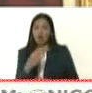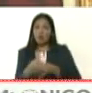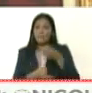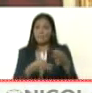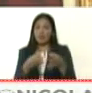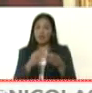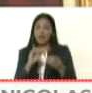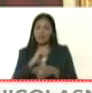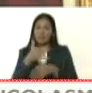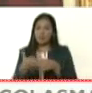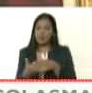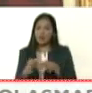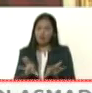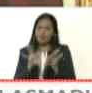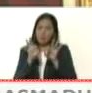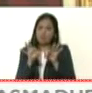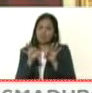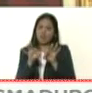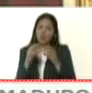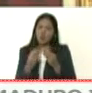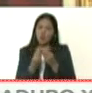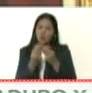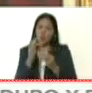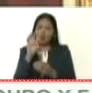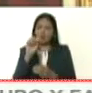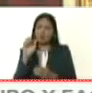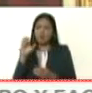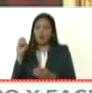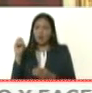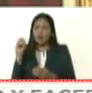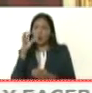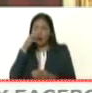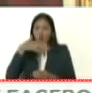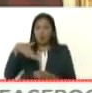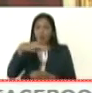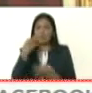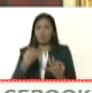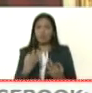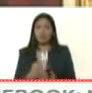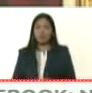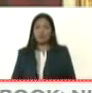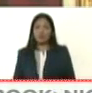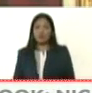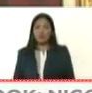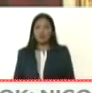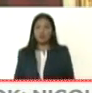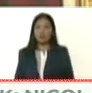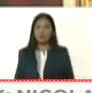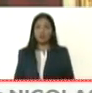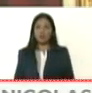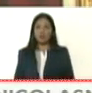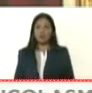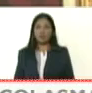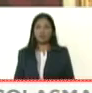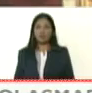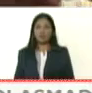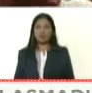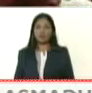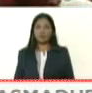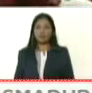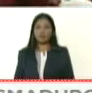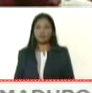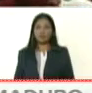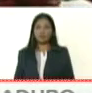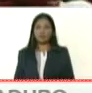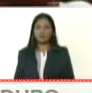este plan junto a la FAO, vamos a contarle a nuestro pueblo la verdad de este plan. Bueno, presidente, como usted ya lo ha venido instruyendo en